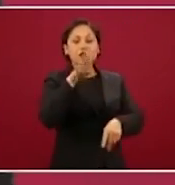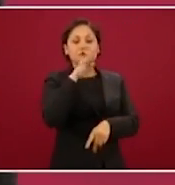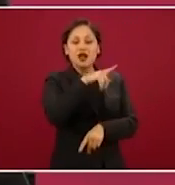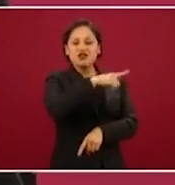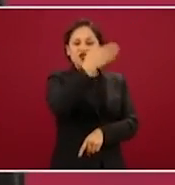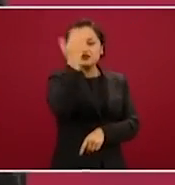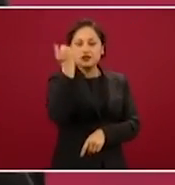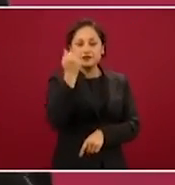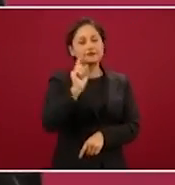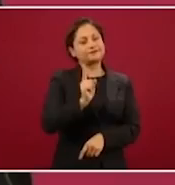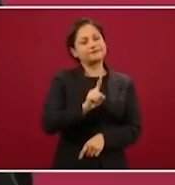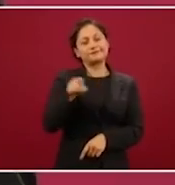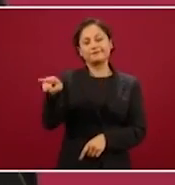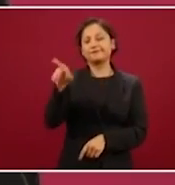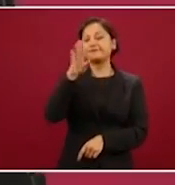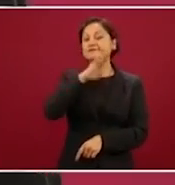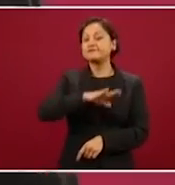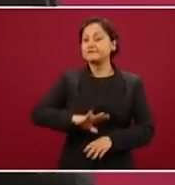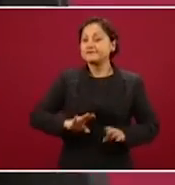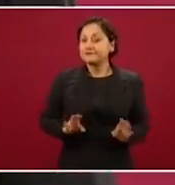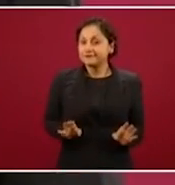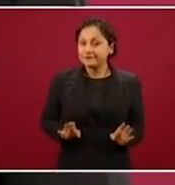Hay que mandarles